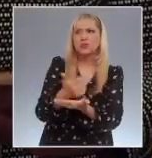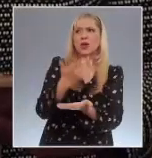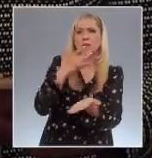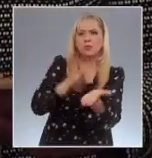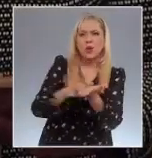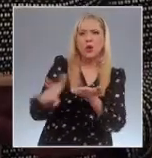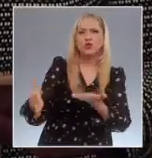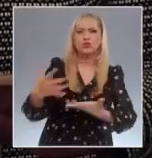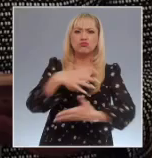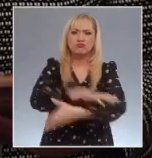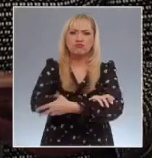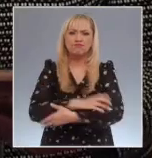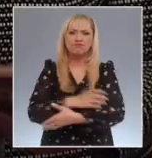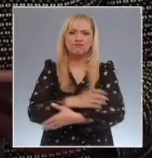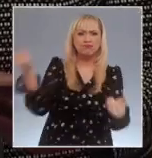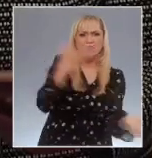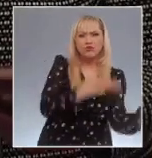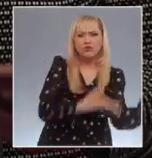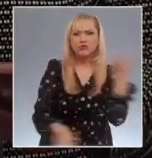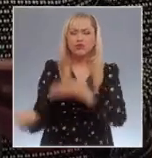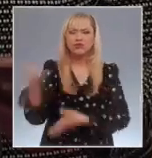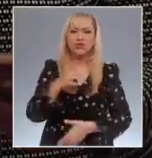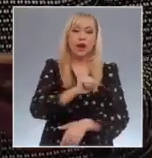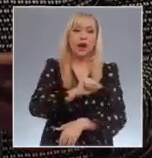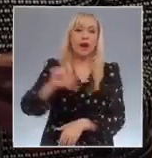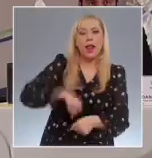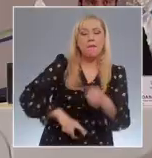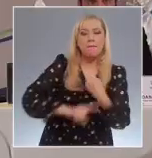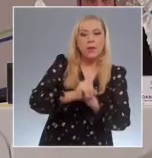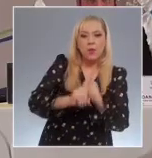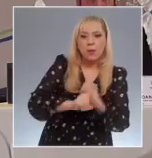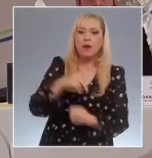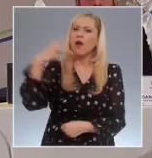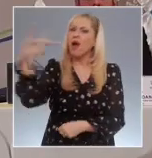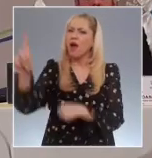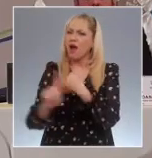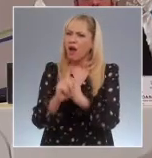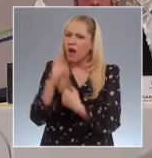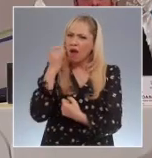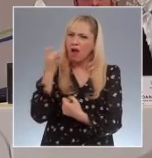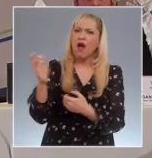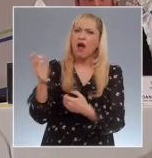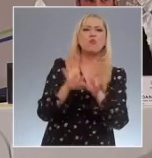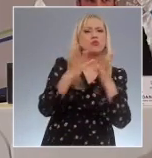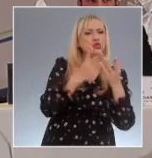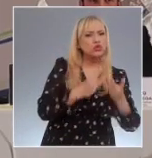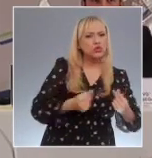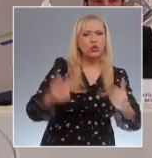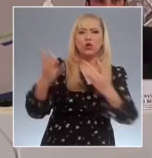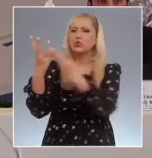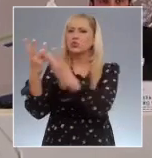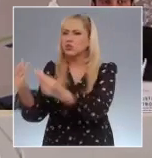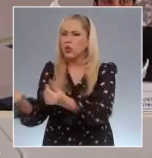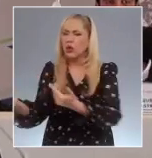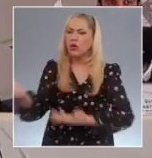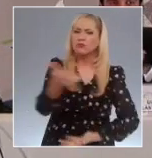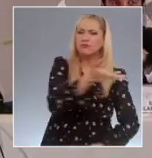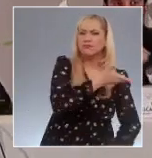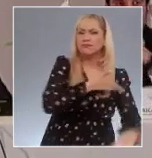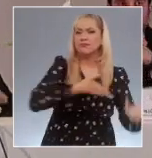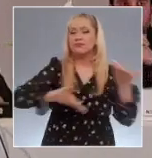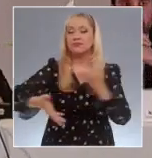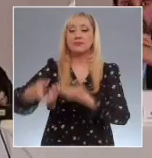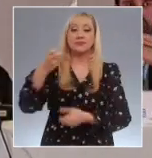instancias de los poderes judiciales de 23 países de la región. Entre los instrumentos más relevantes surgidos de la cumbre están las